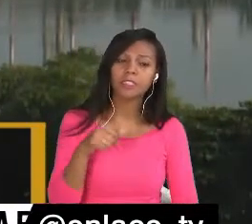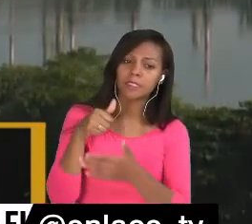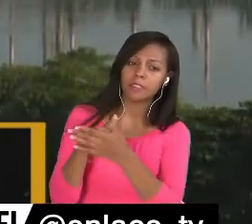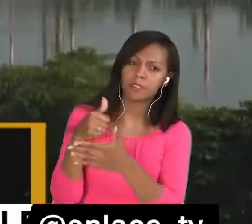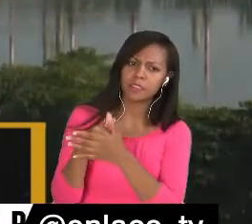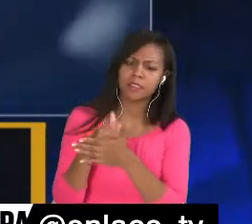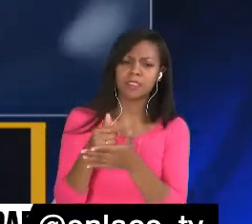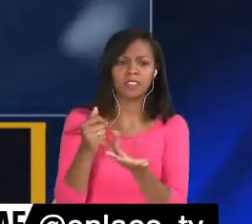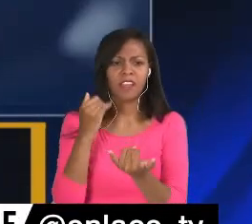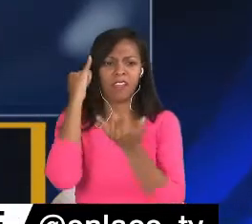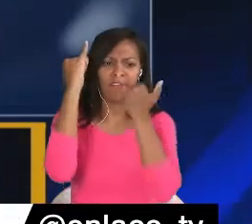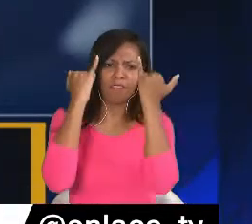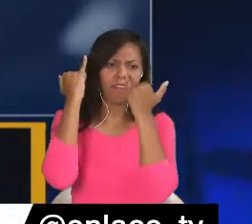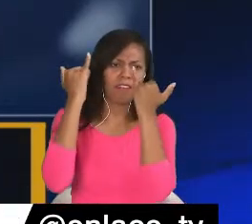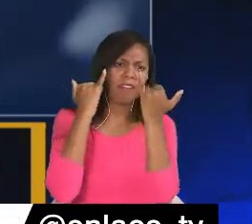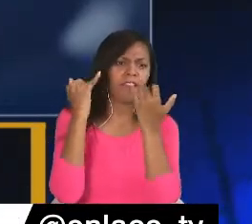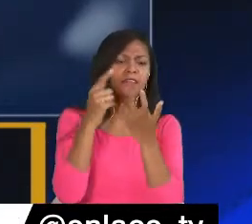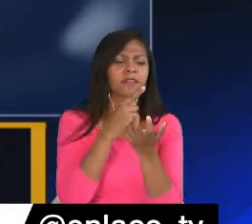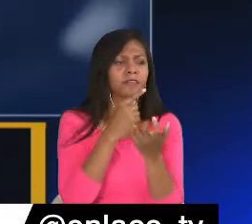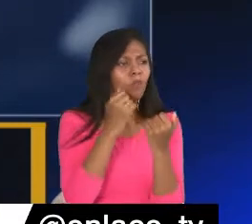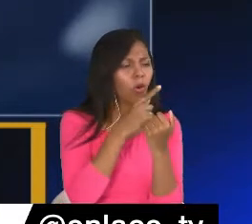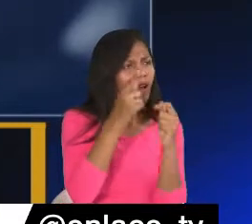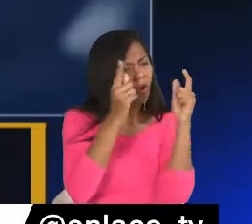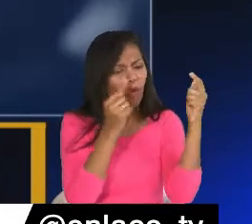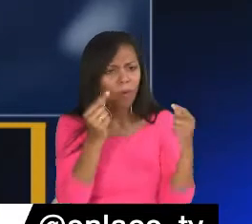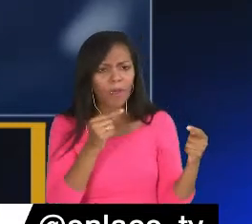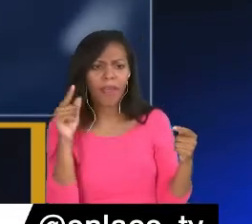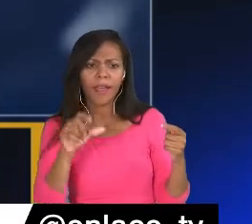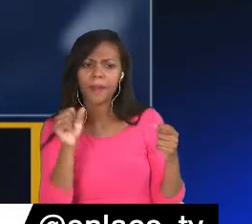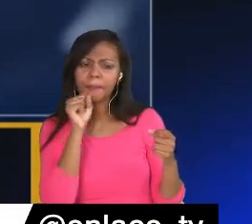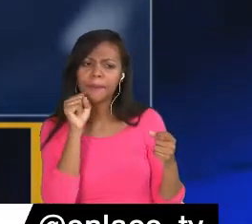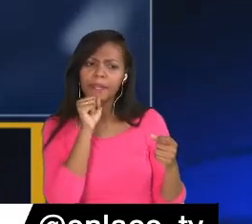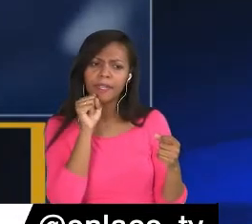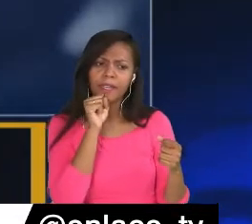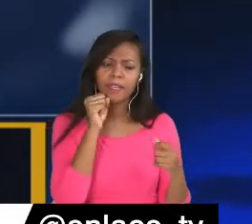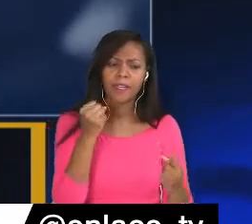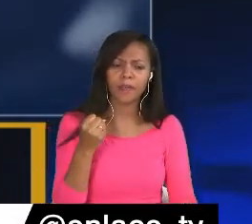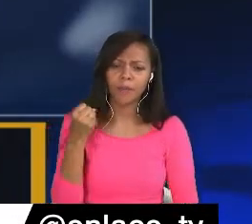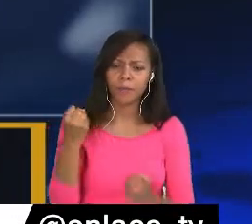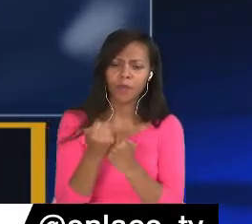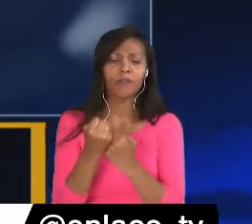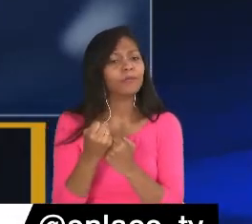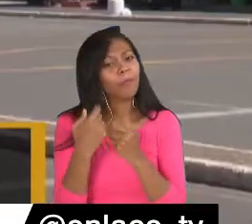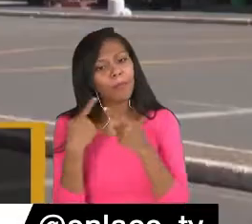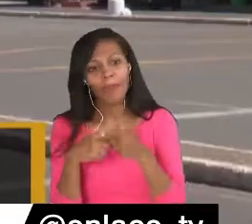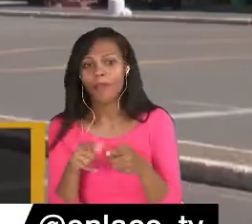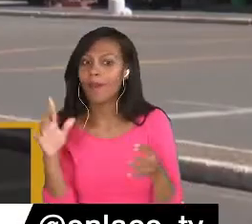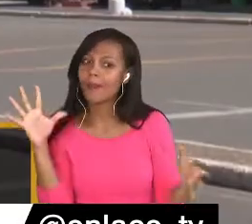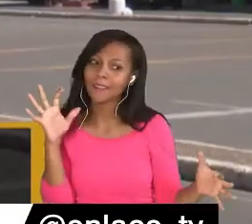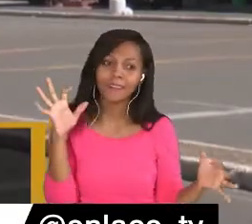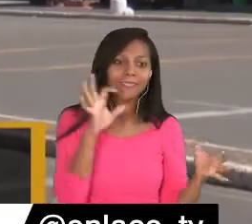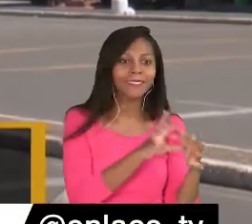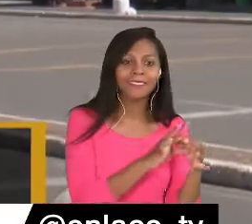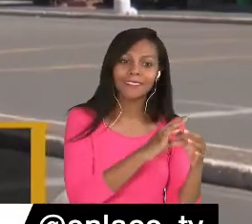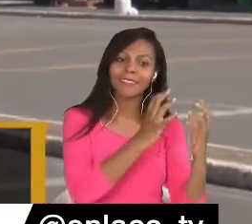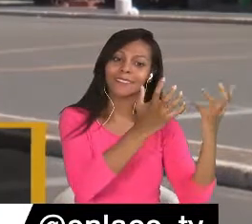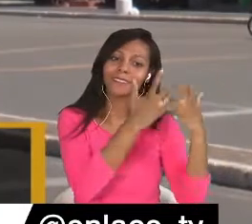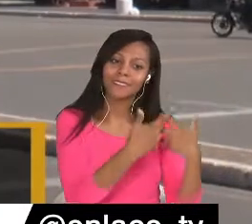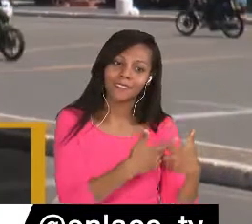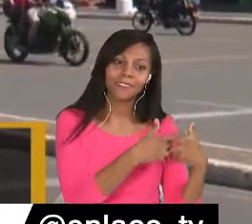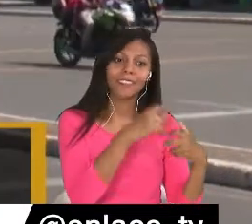diferentes alternativas de economía, Barranca tiene su cultura, su historia anclada al petróleo. También la funcionaria instó